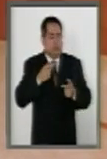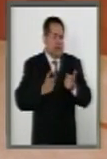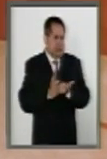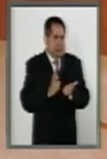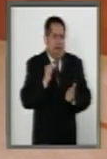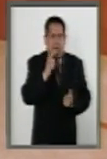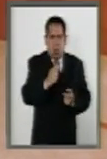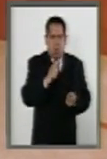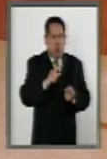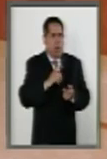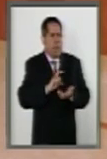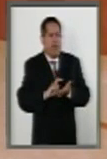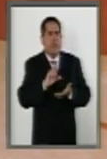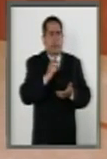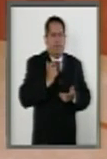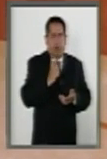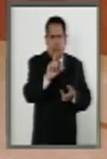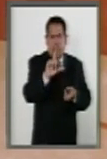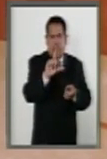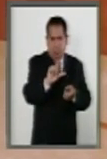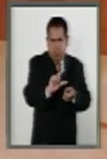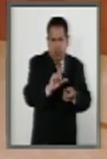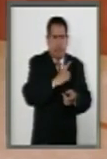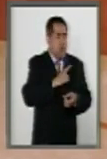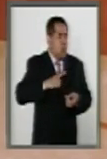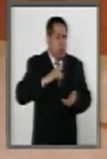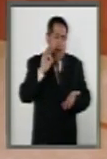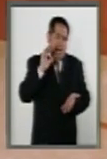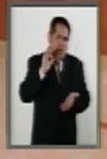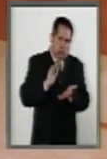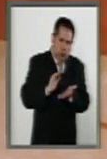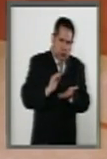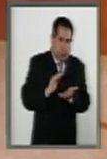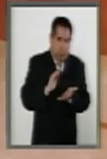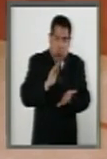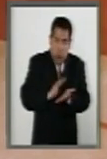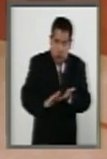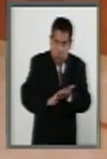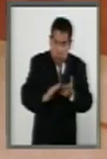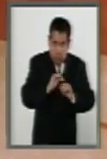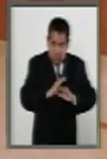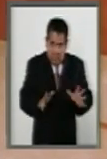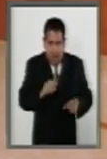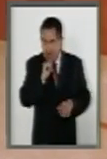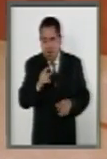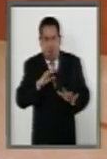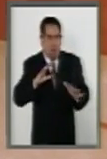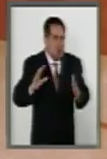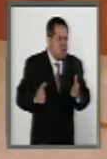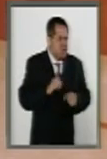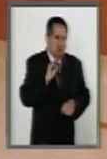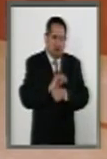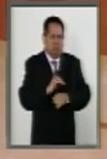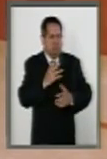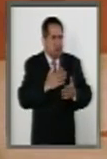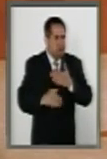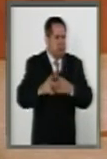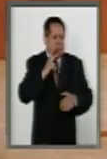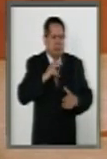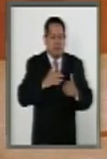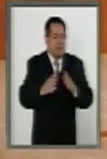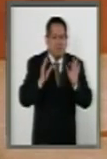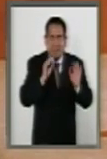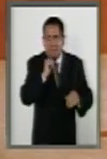disminuir la deuda con sus proveedores, pero no es en forma alguna rescate para la empresa.